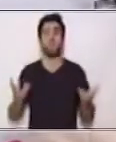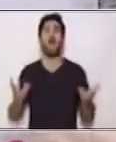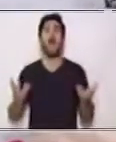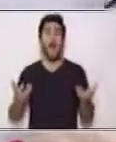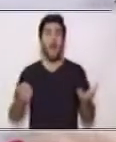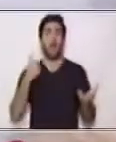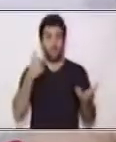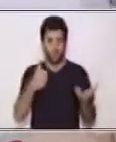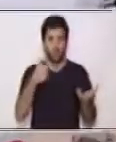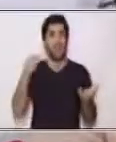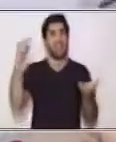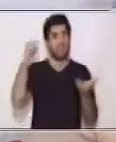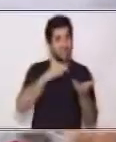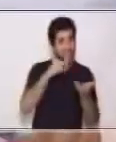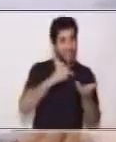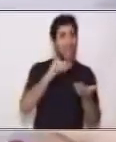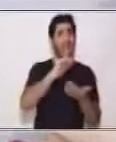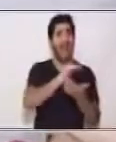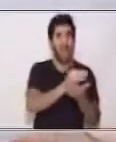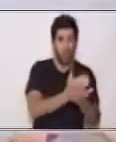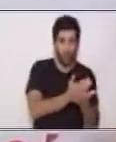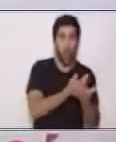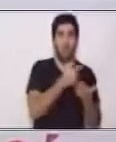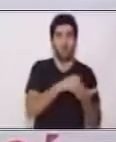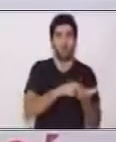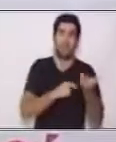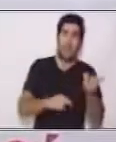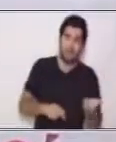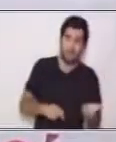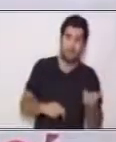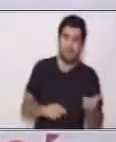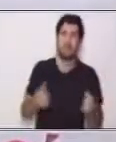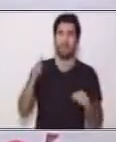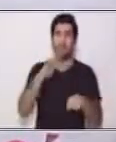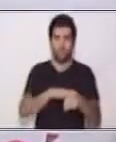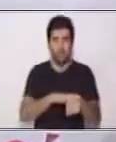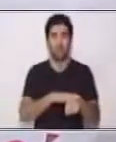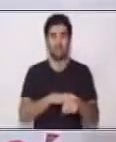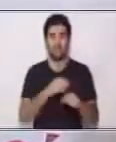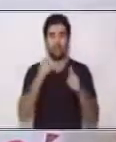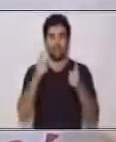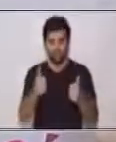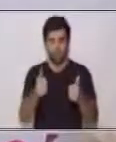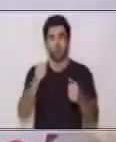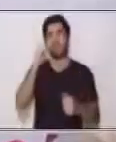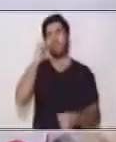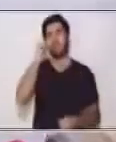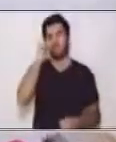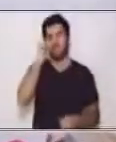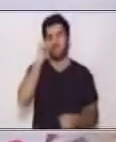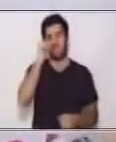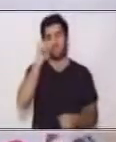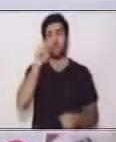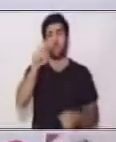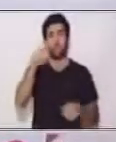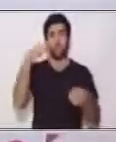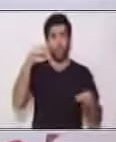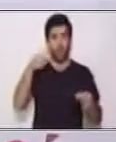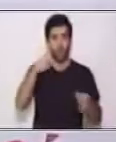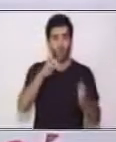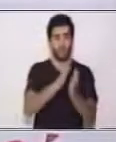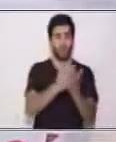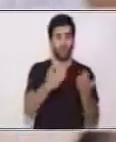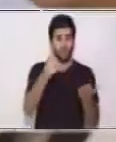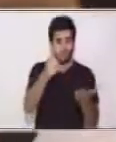el aguacate obtendrá mayor peso. Entonces, en una hoja de tu cuaderno o en una hoja que tengas a la